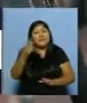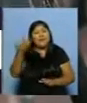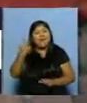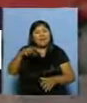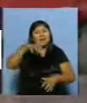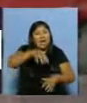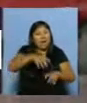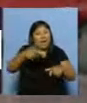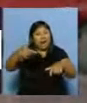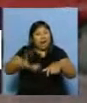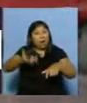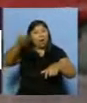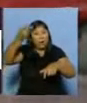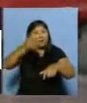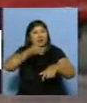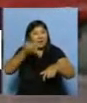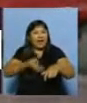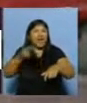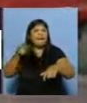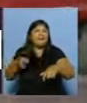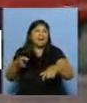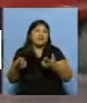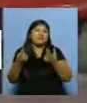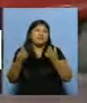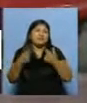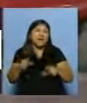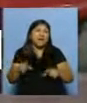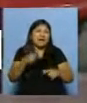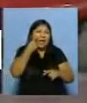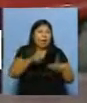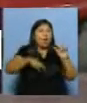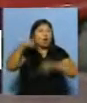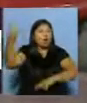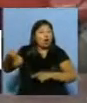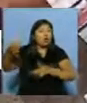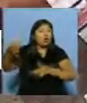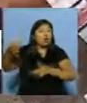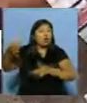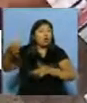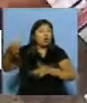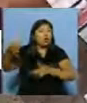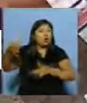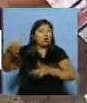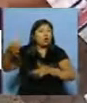no llegan a compensar la diferencia que hay hoy con los precios internacionales del combustible.